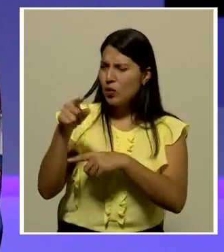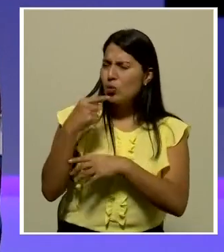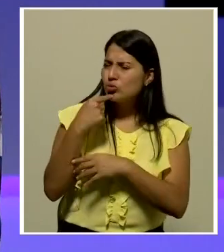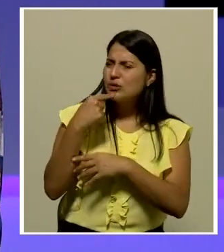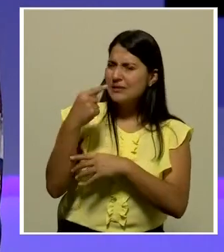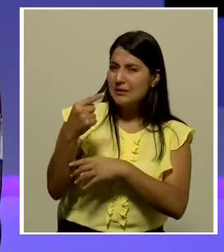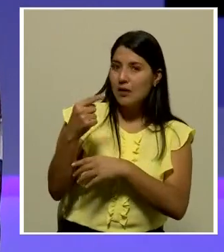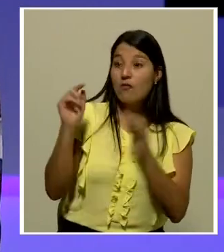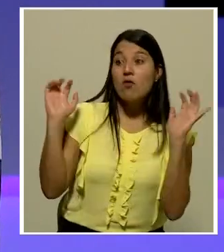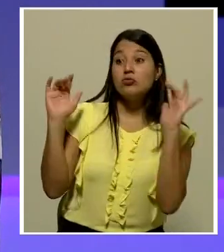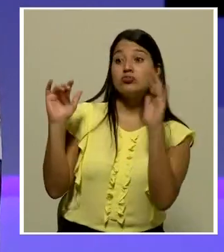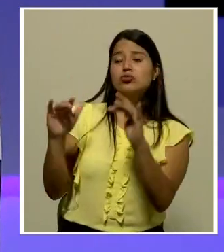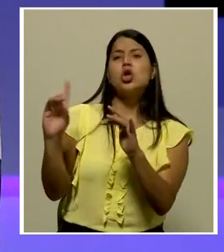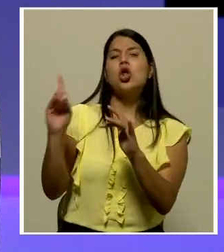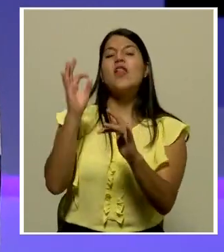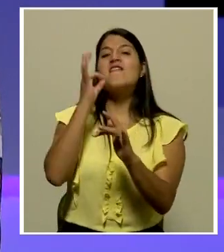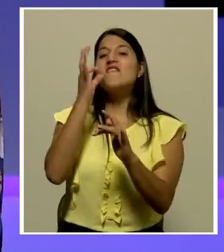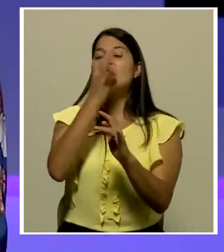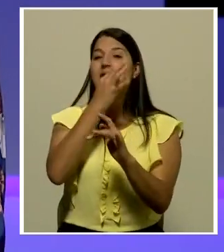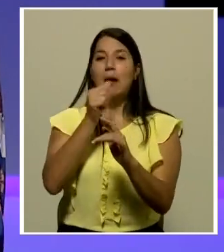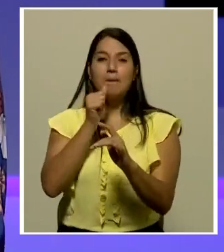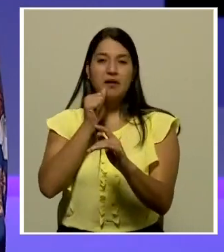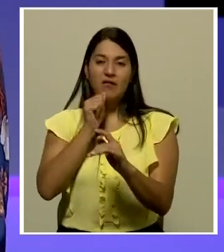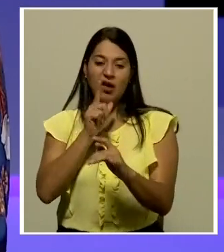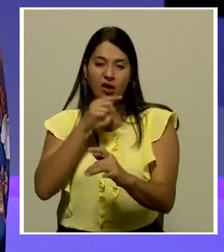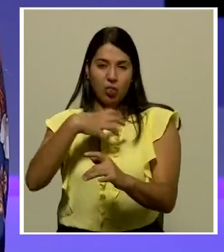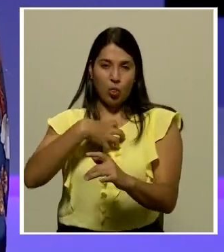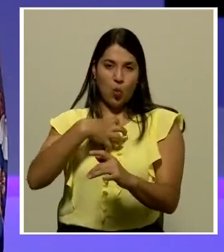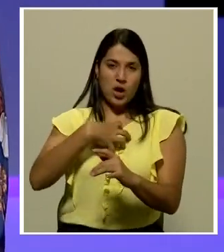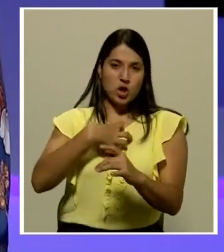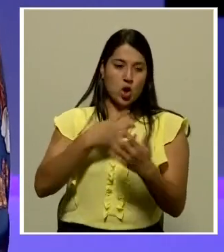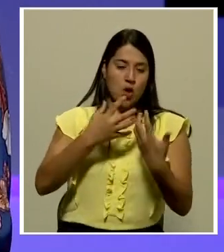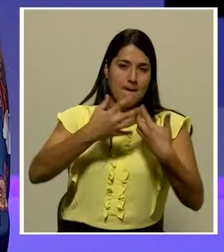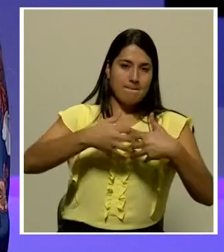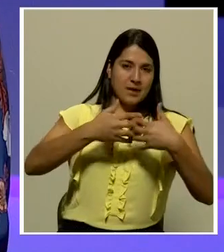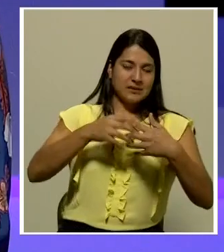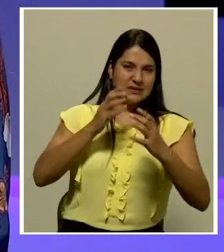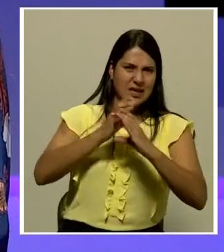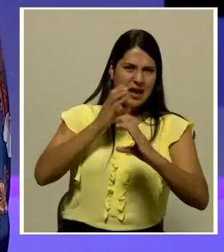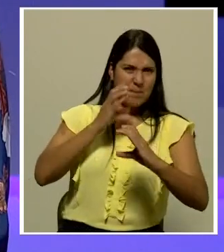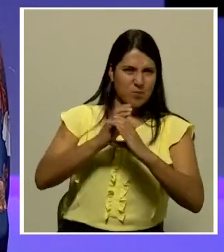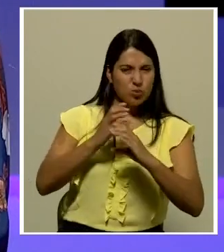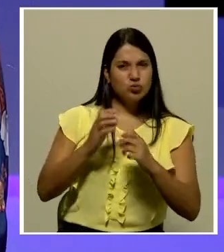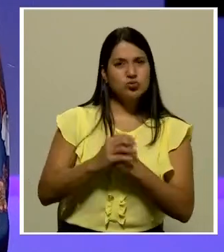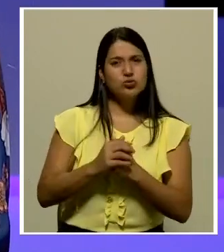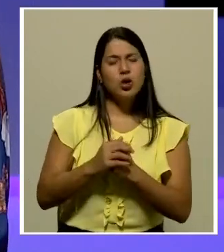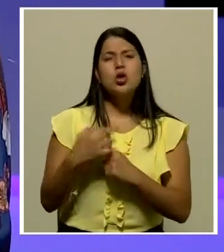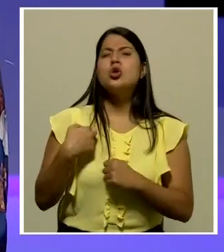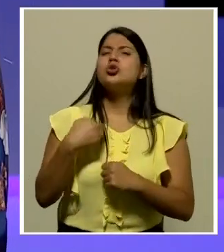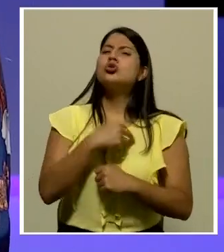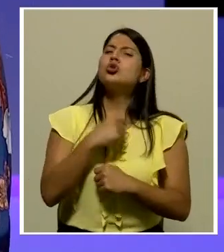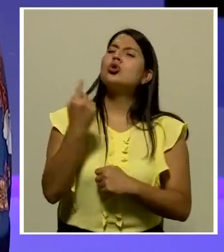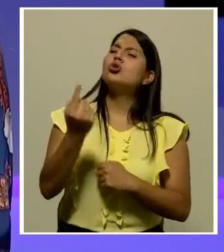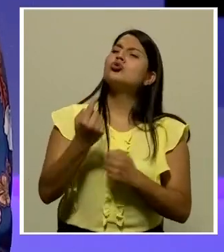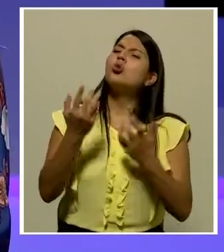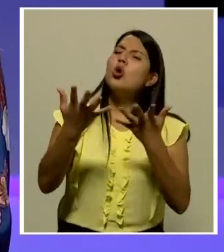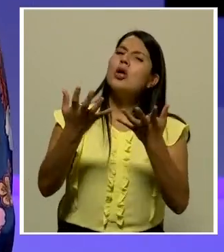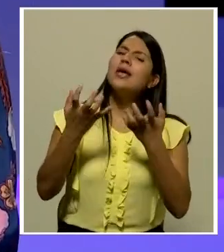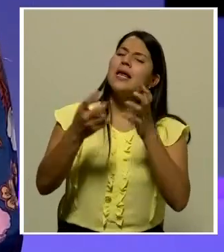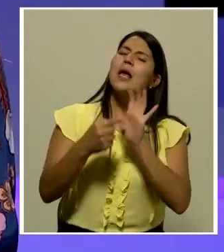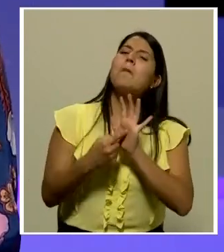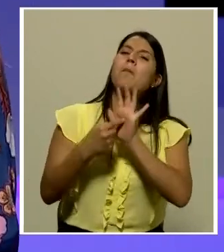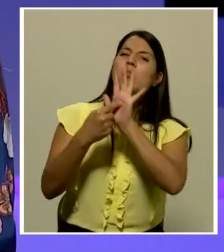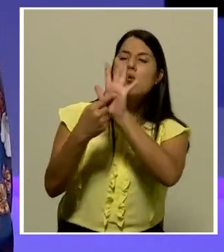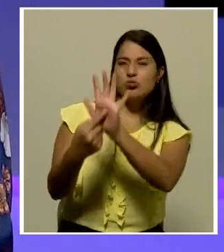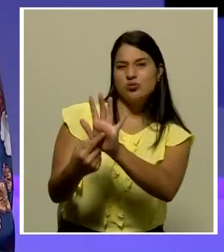una finca privada de unos empresarios autobuseros. Un poco lo que queríamos mostrar, más allá de lo anecdótico y lo